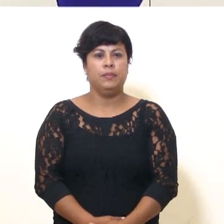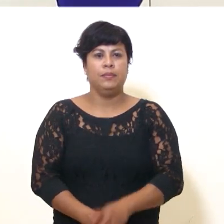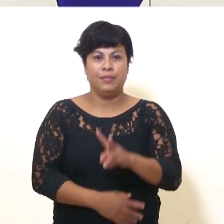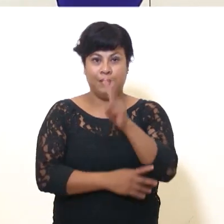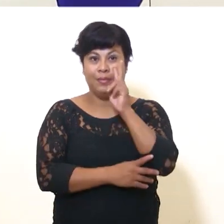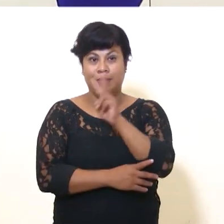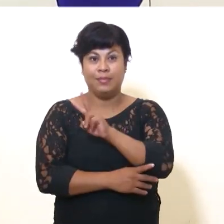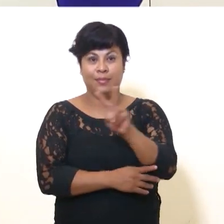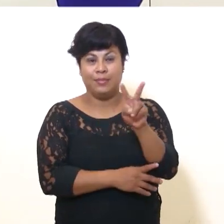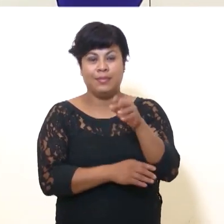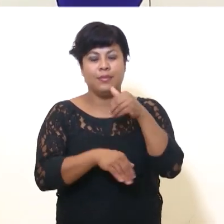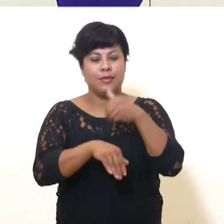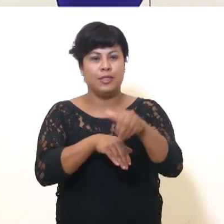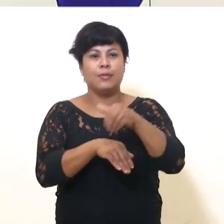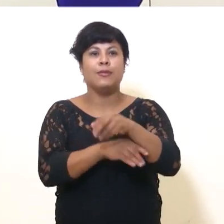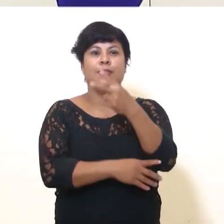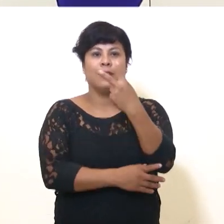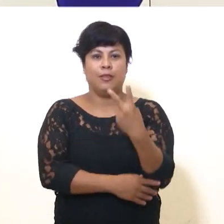¿Ya viste?